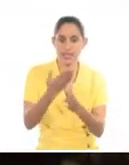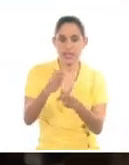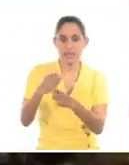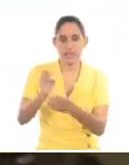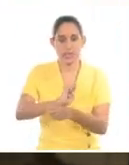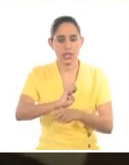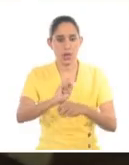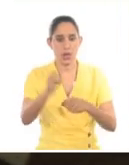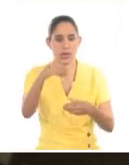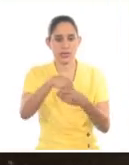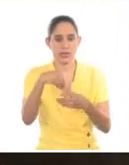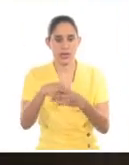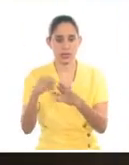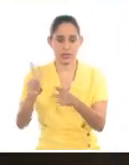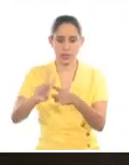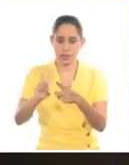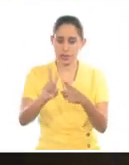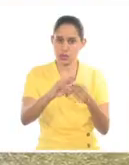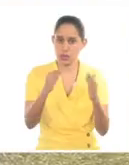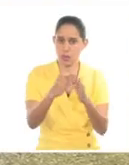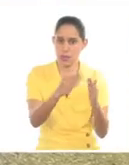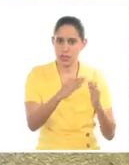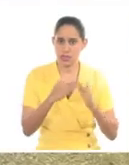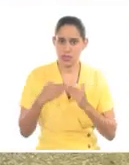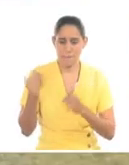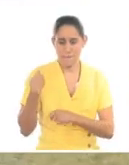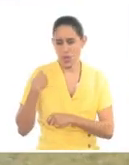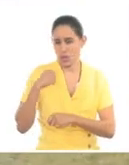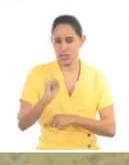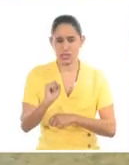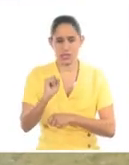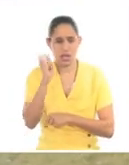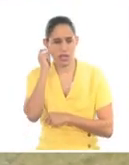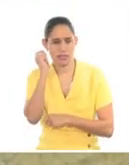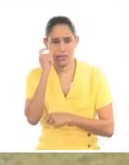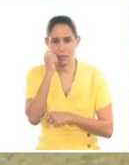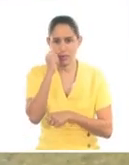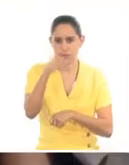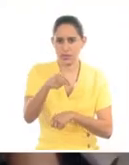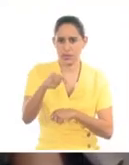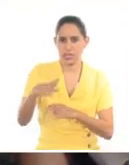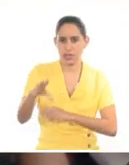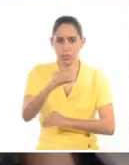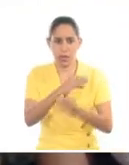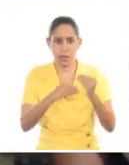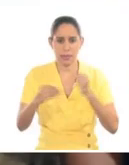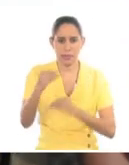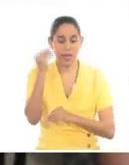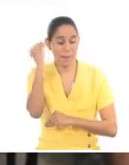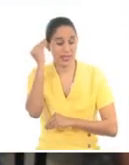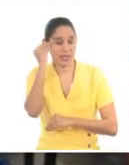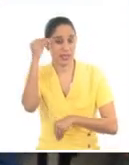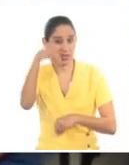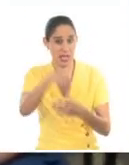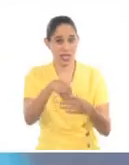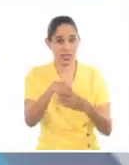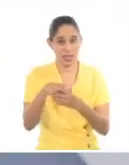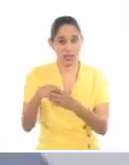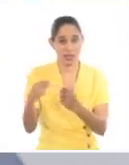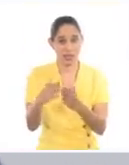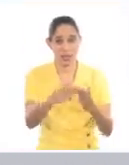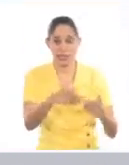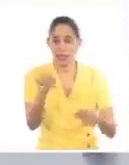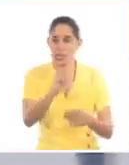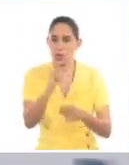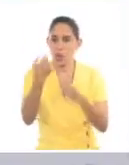comunidades. El sugerente tratamiento de la violencia de género se convirtió en espacio para el aprendizaje en los barrios. Igual sucedió con la